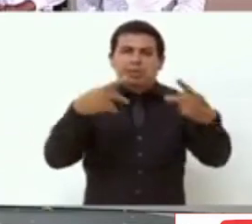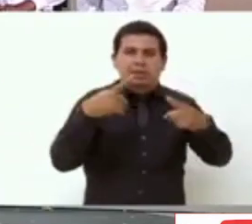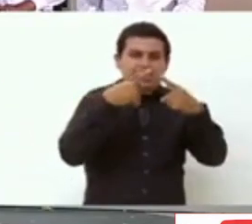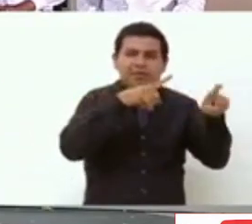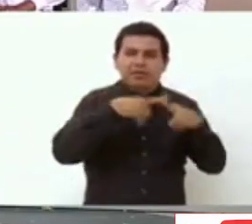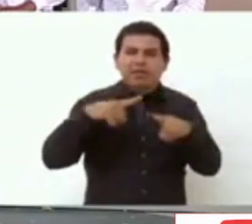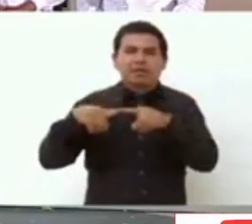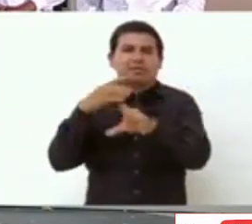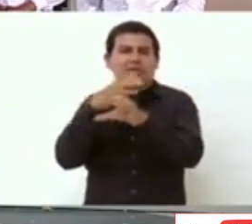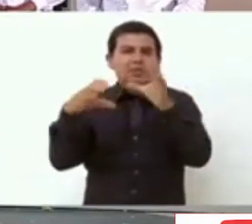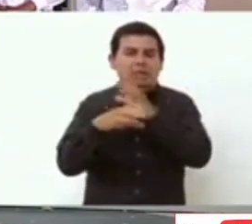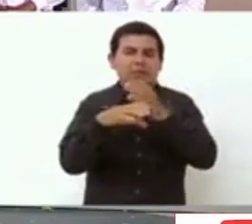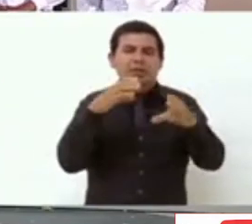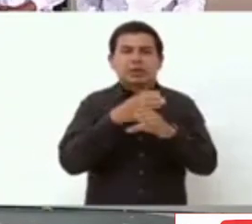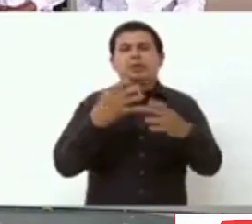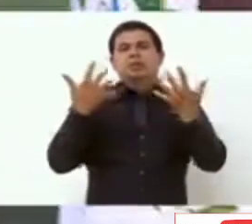la dicha